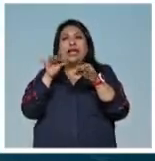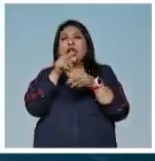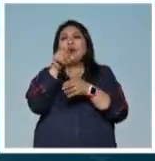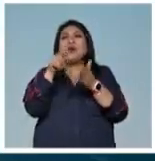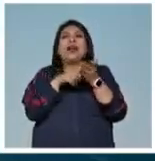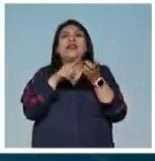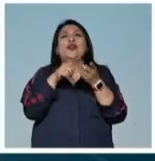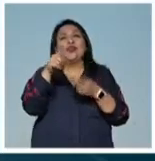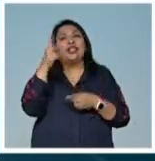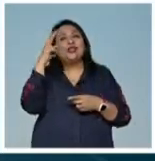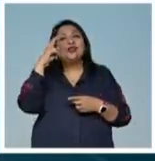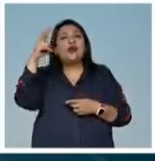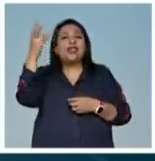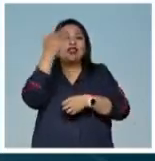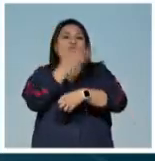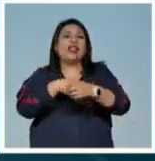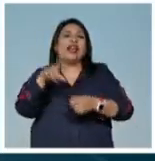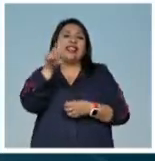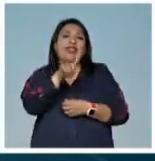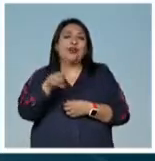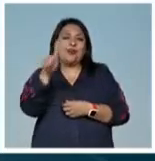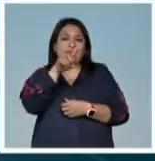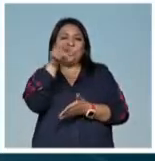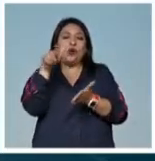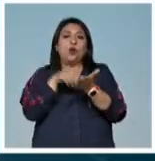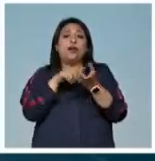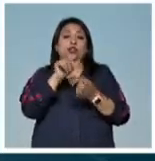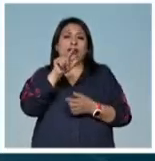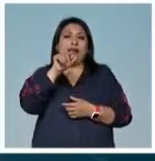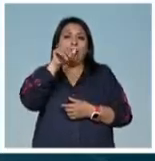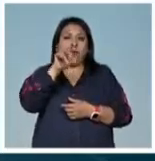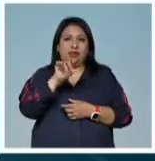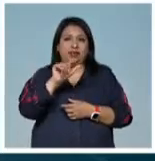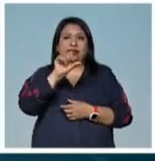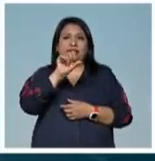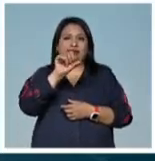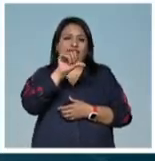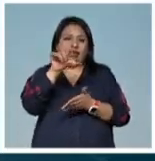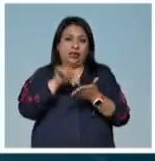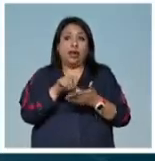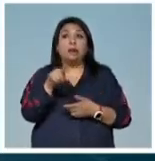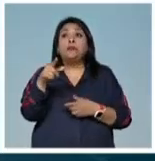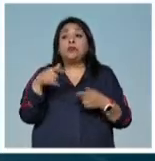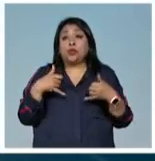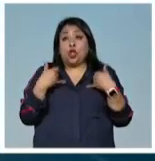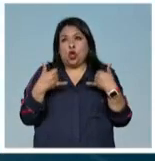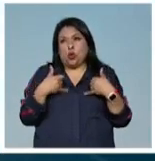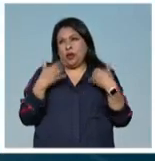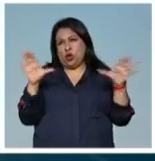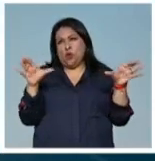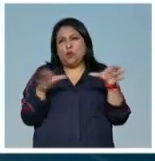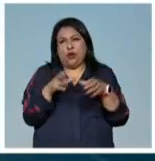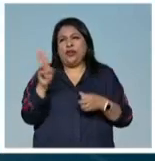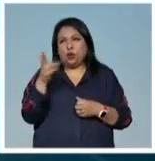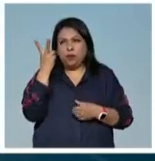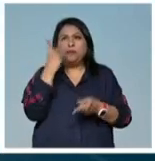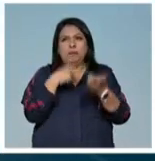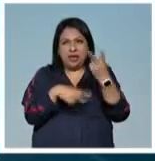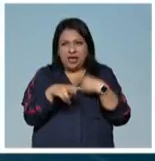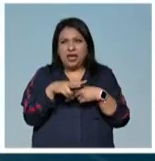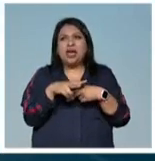emblemático mural Sueño de una tarde dominical en la Alameda Central. Los chicos o la comunidad universitaria viene